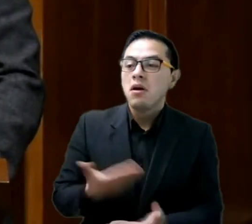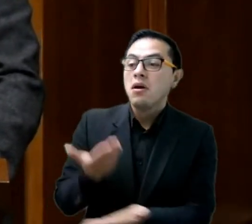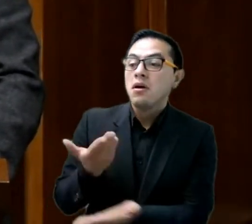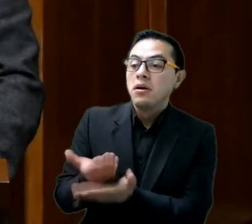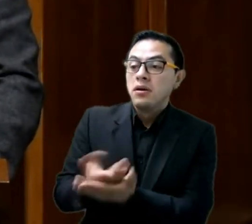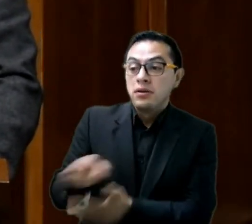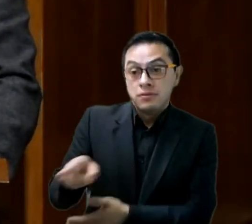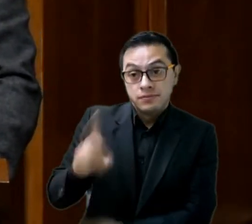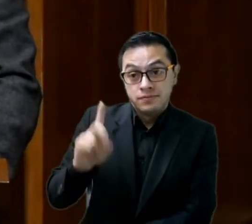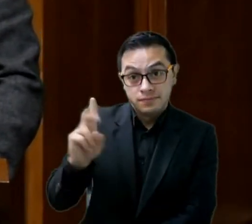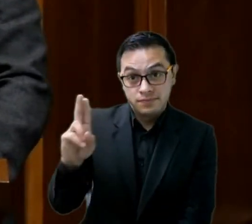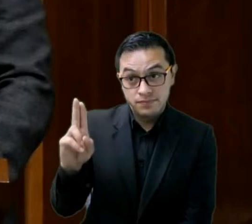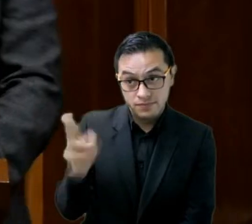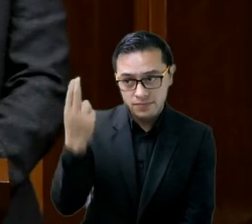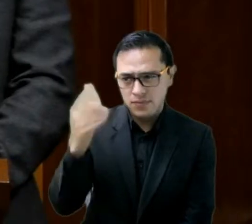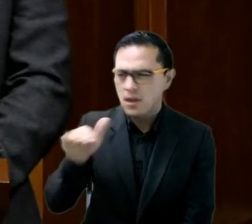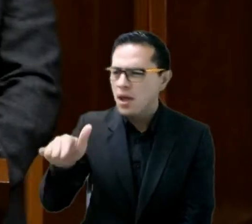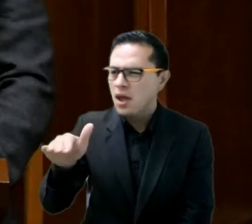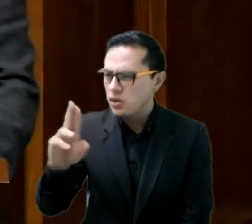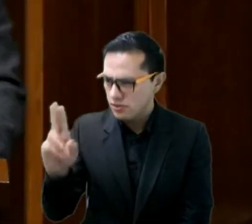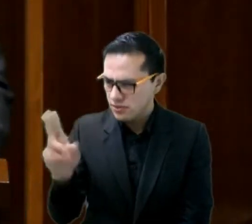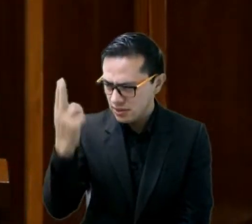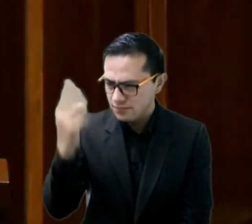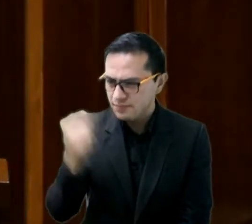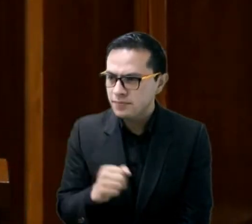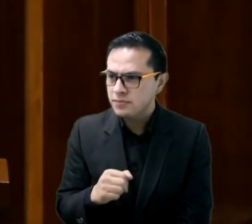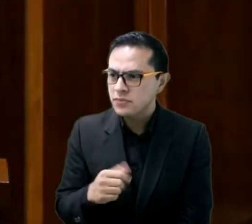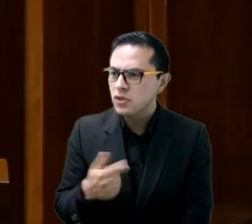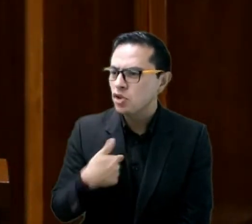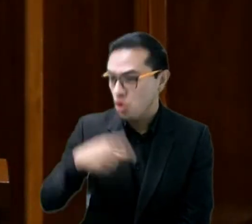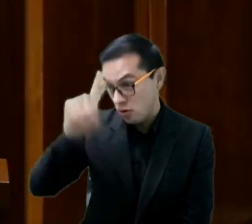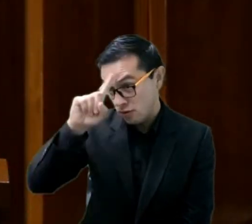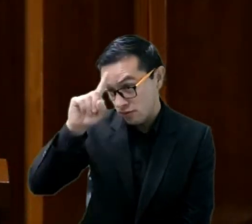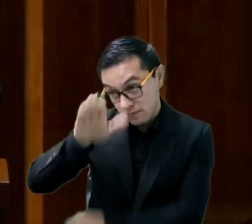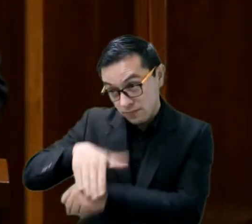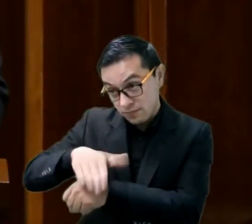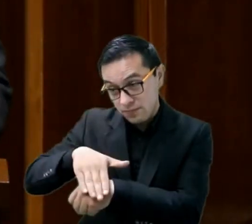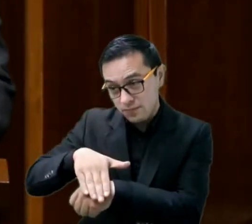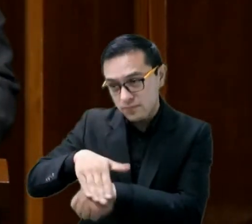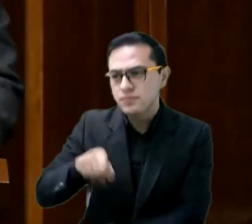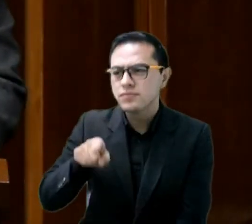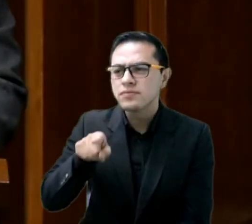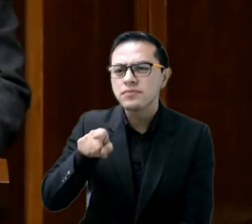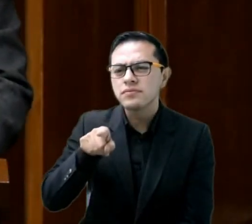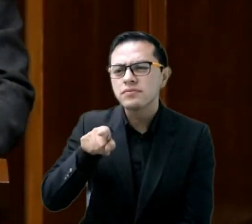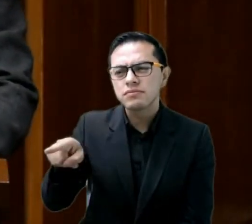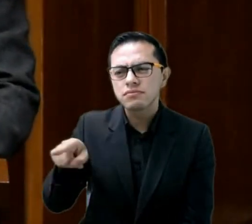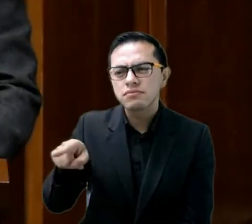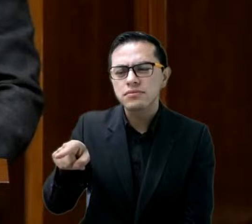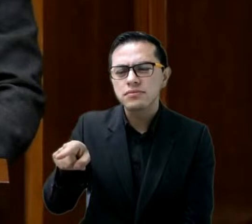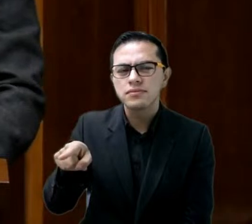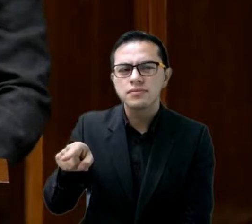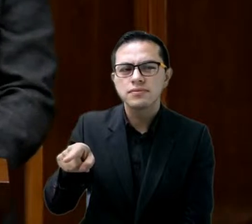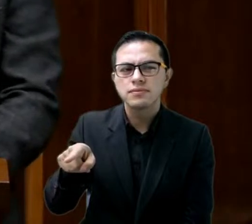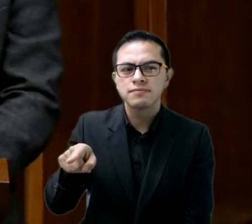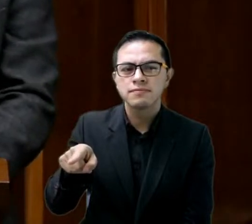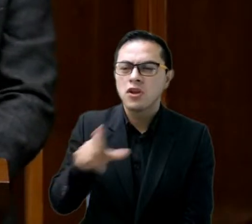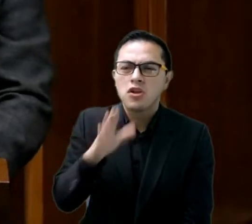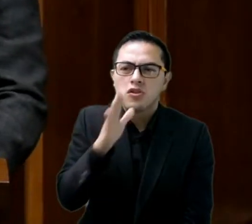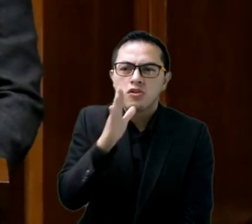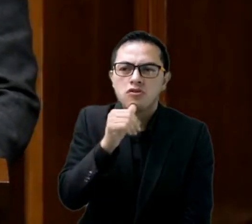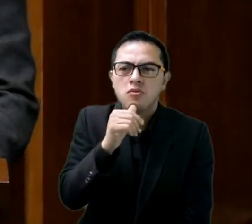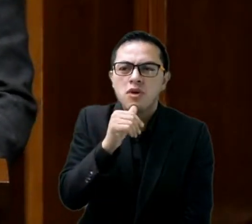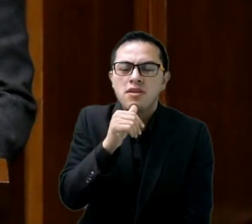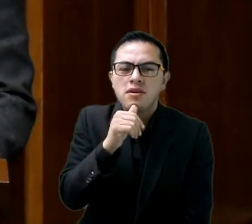universidad, oye, universidad, te hago esta recomendación de que no puedes ya rechazar alumnos, y todos los